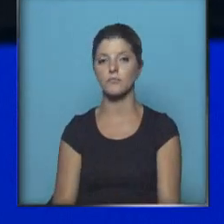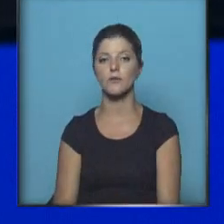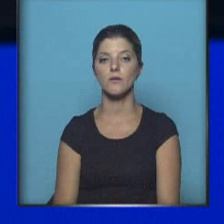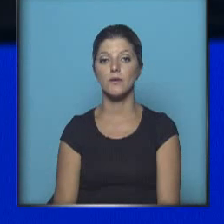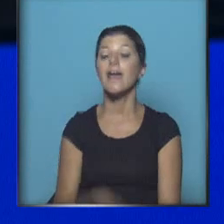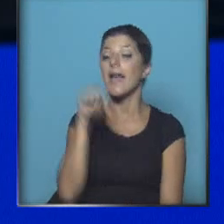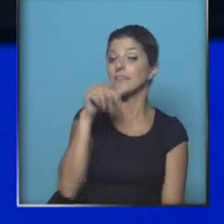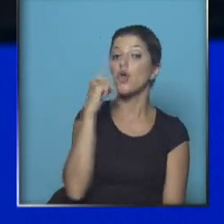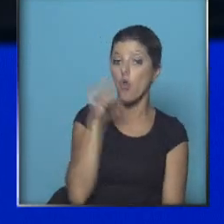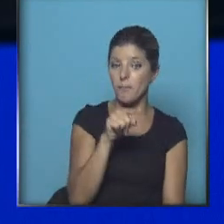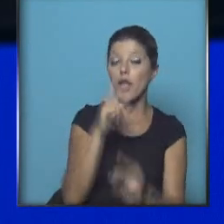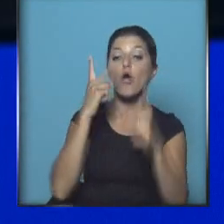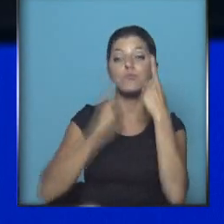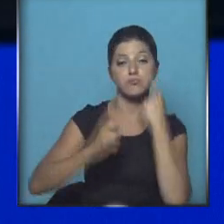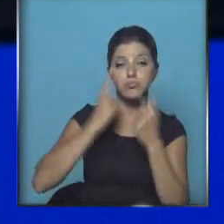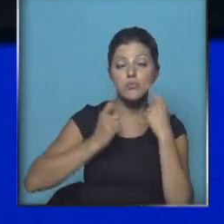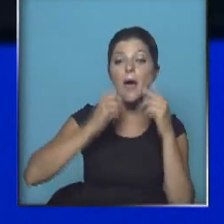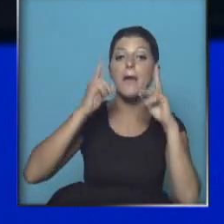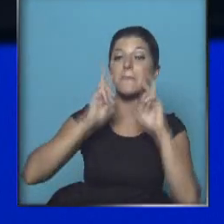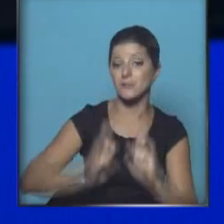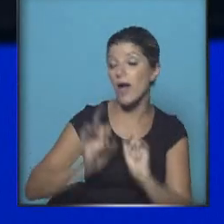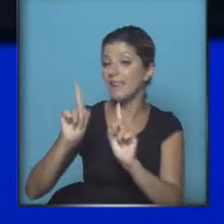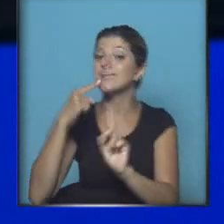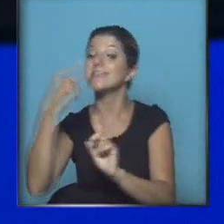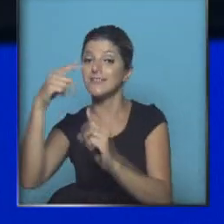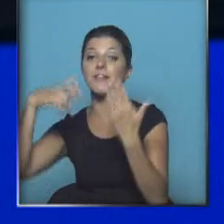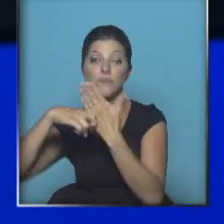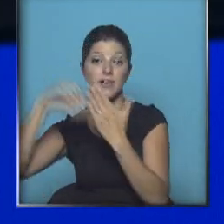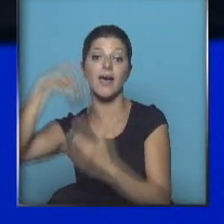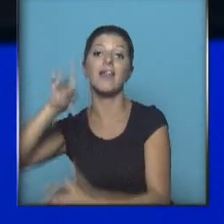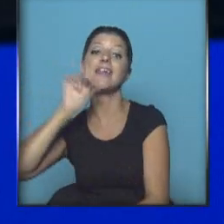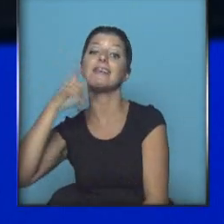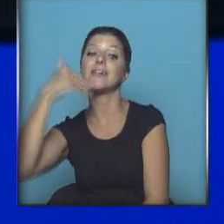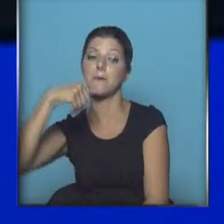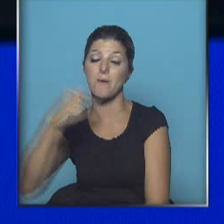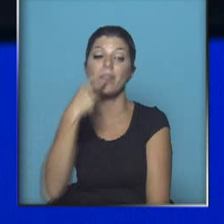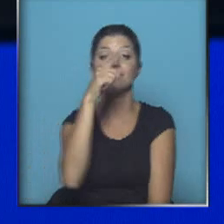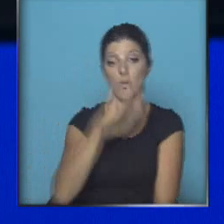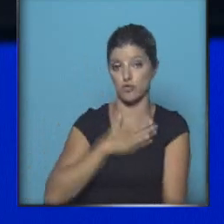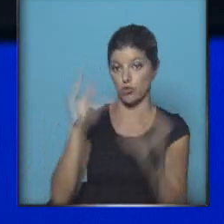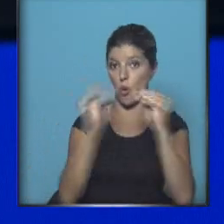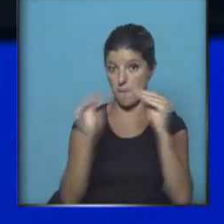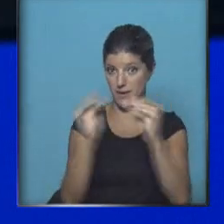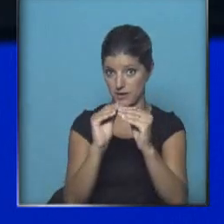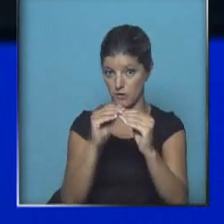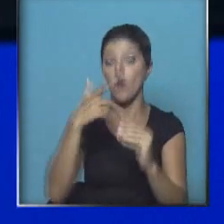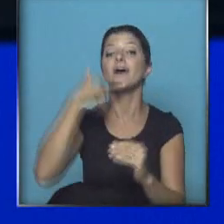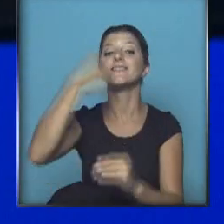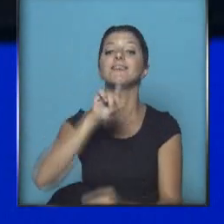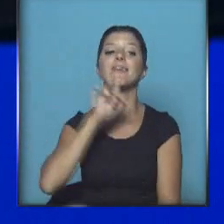Este hombre es el que manejó la investigación, según le dice el propio Nisman a nuestro colega